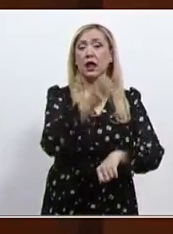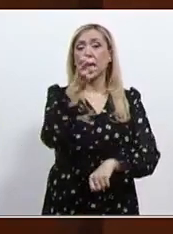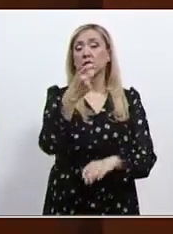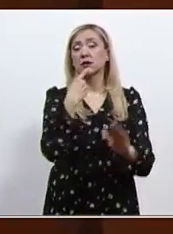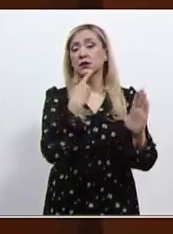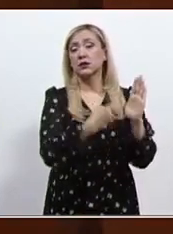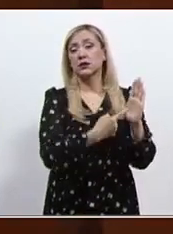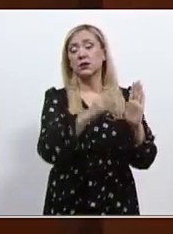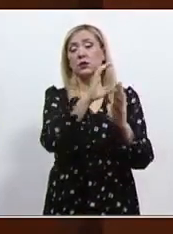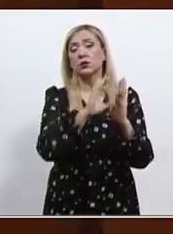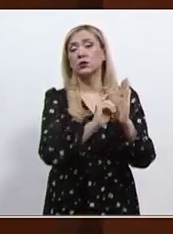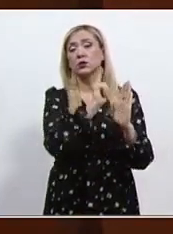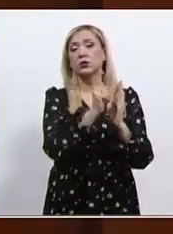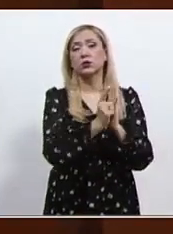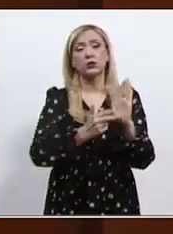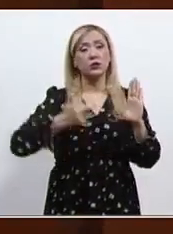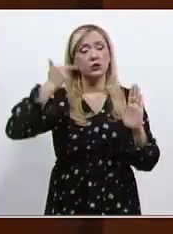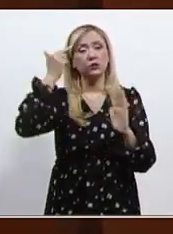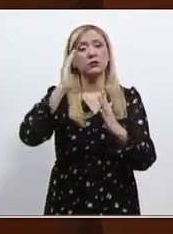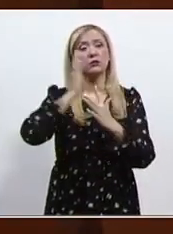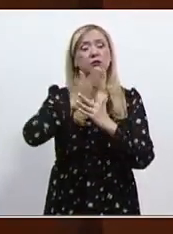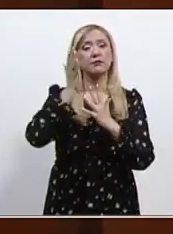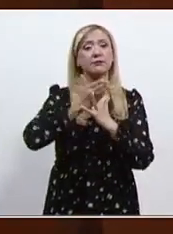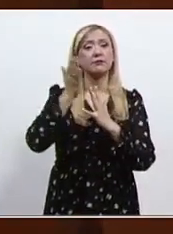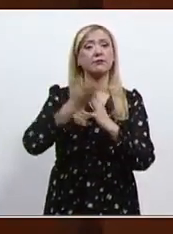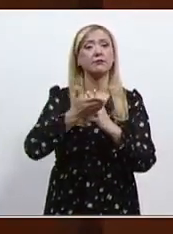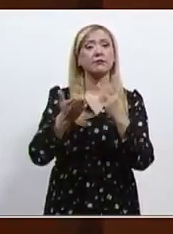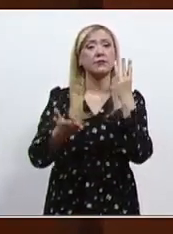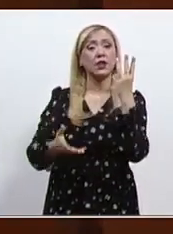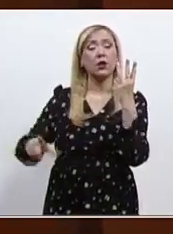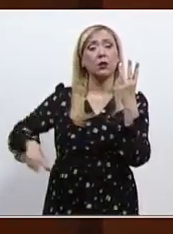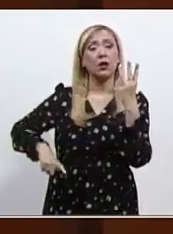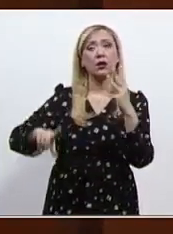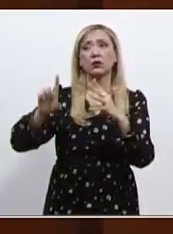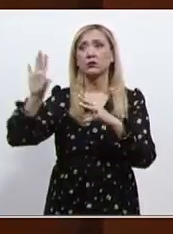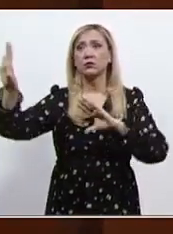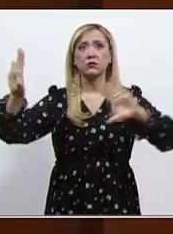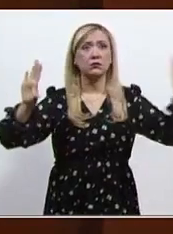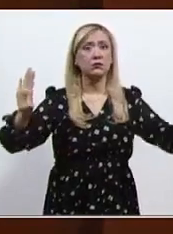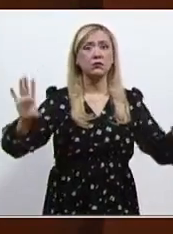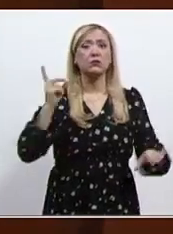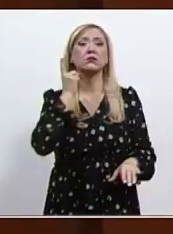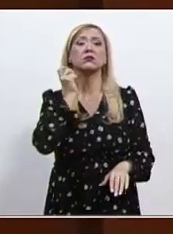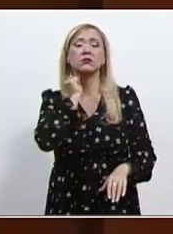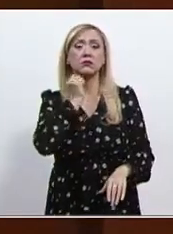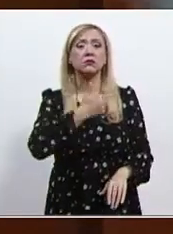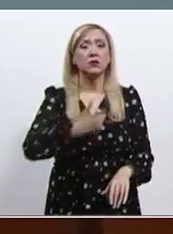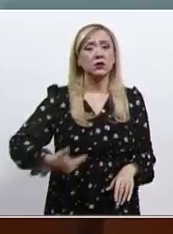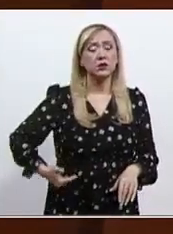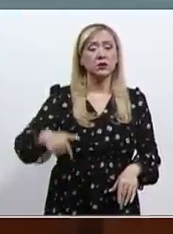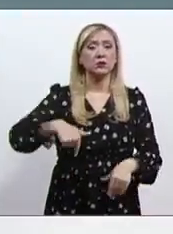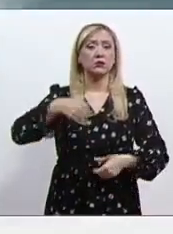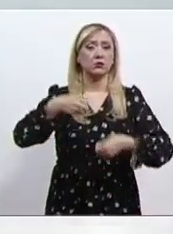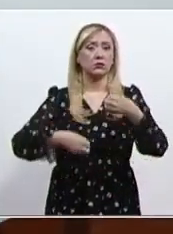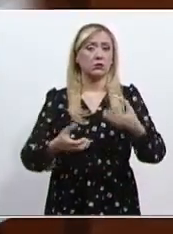de división de poderes es esta la dimensión del momento histórico que presenciamos